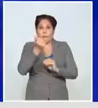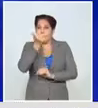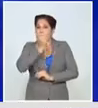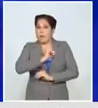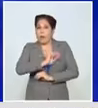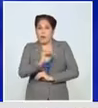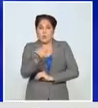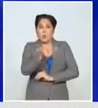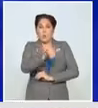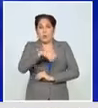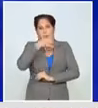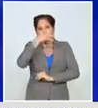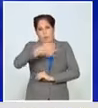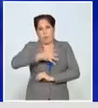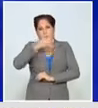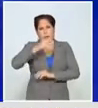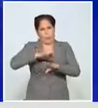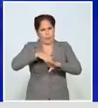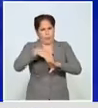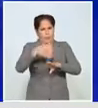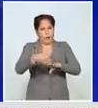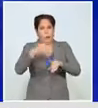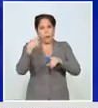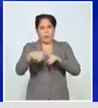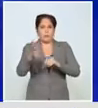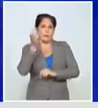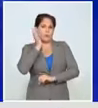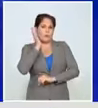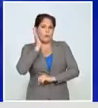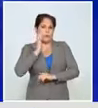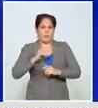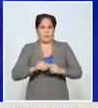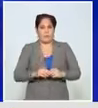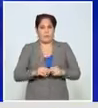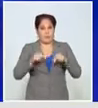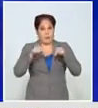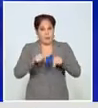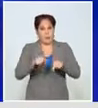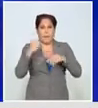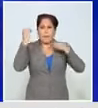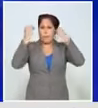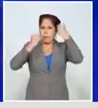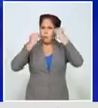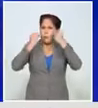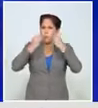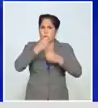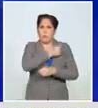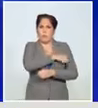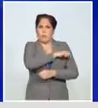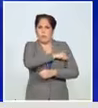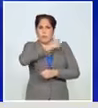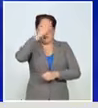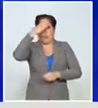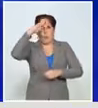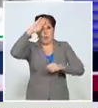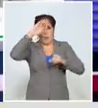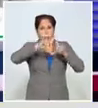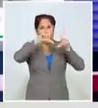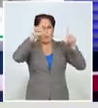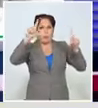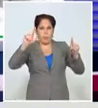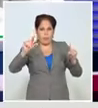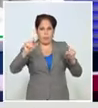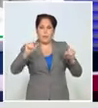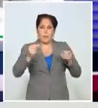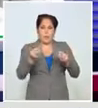que de eso estaremos hablando en otras conferencias de prensa, doctor, porque hay mucha preocupación por parte de la población en torno a estos temas de